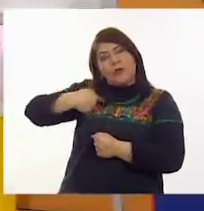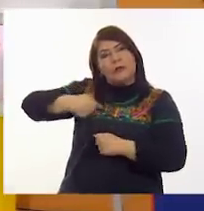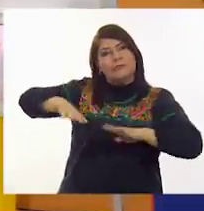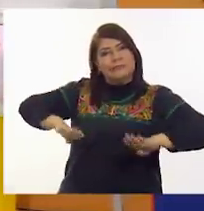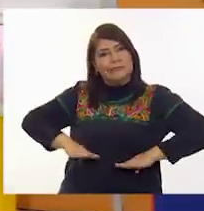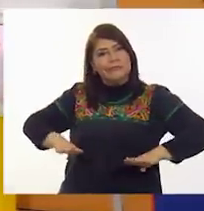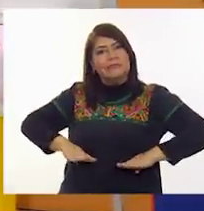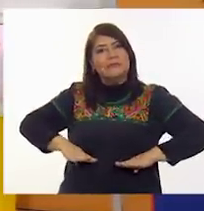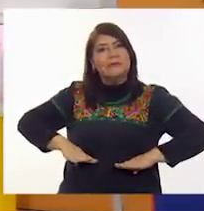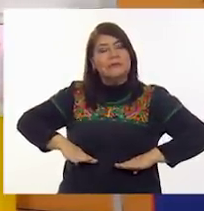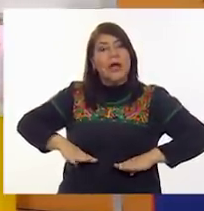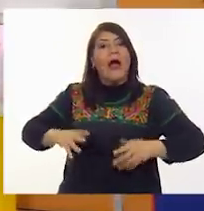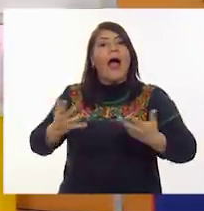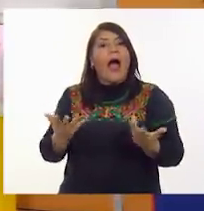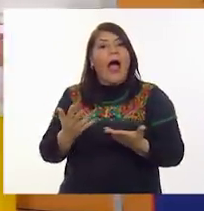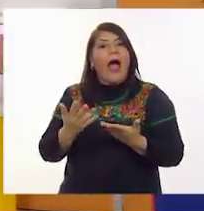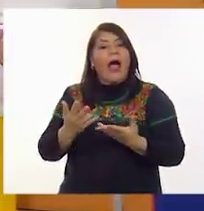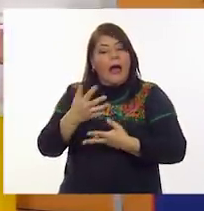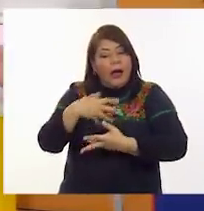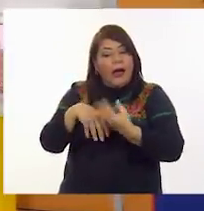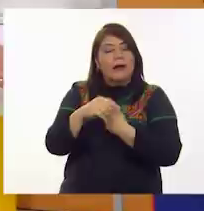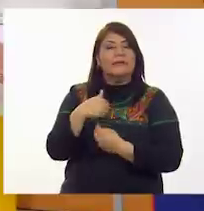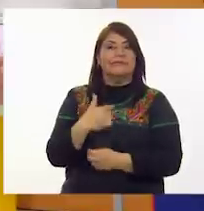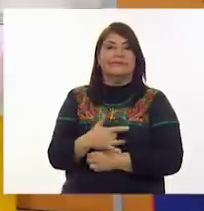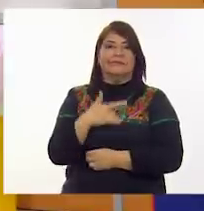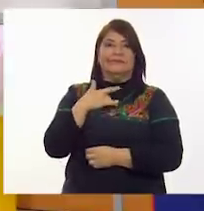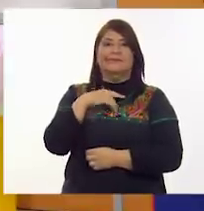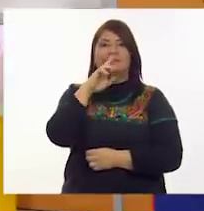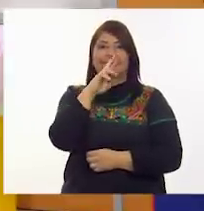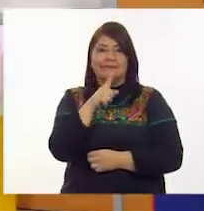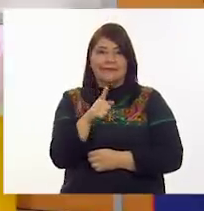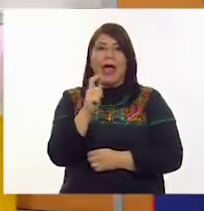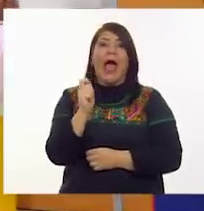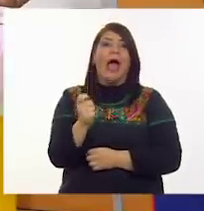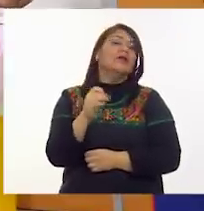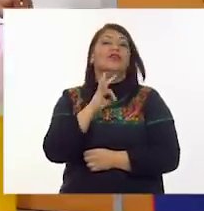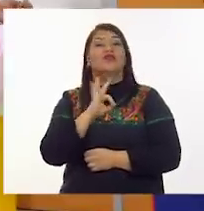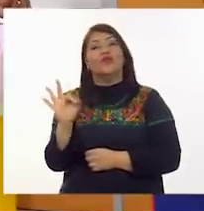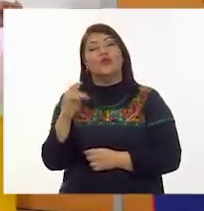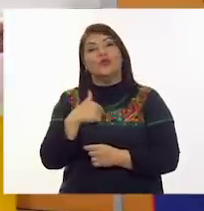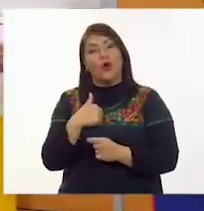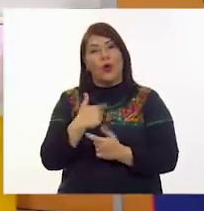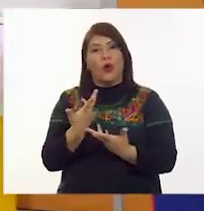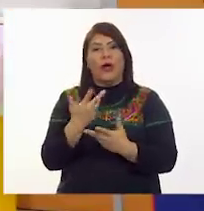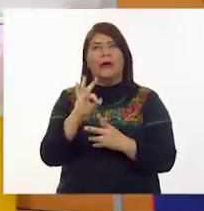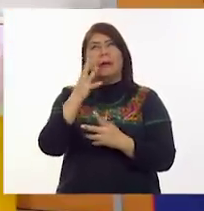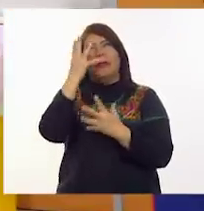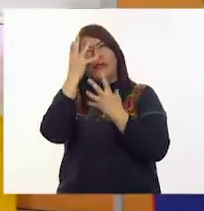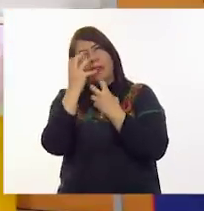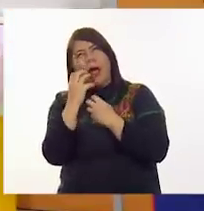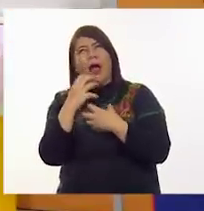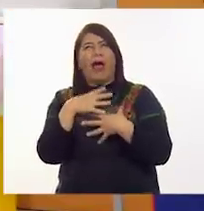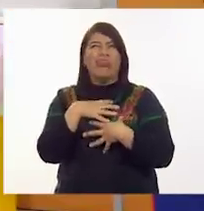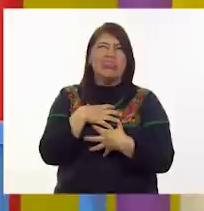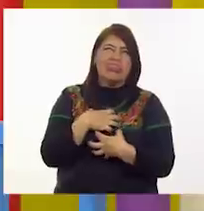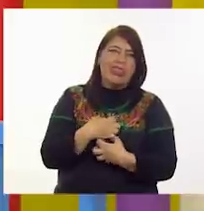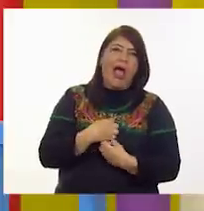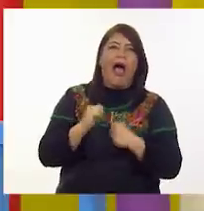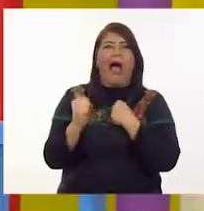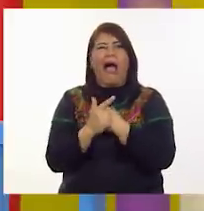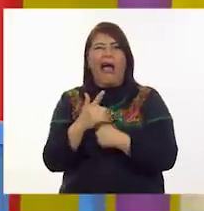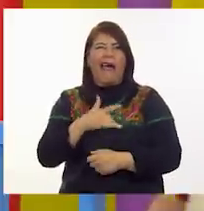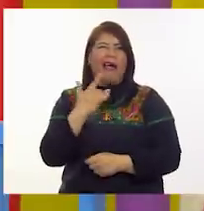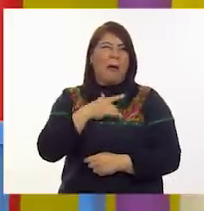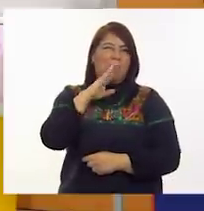mismas nos ayuda a sentirnos mejor. Nos ayuda a afrontar y superar los estados aflictivos.